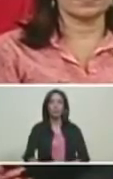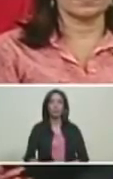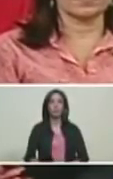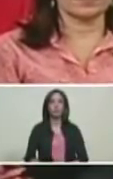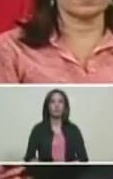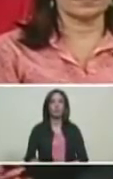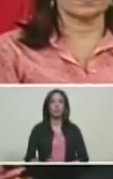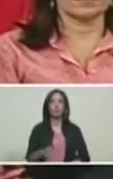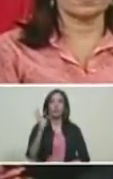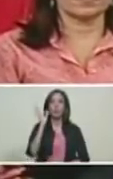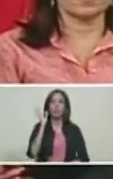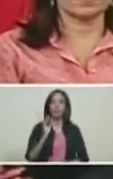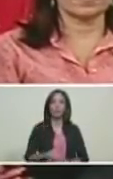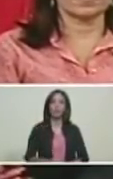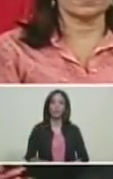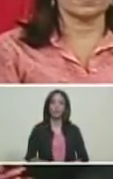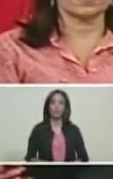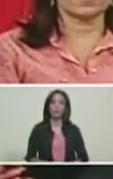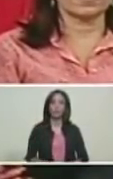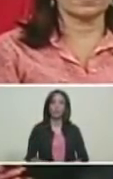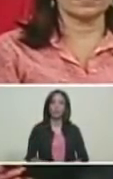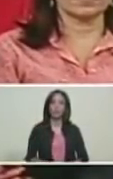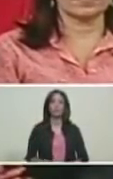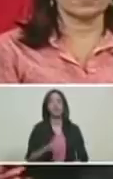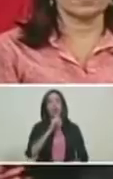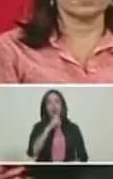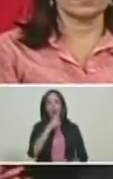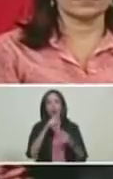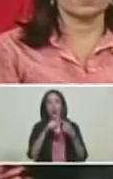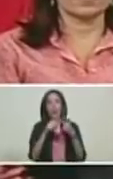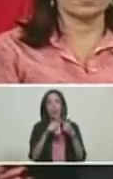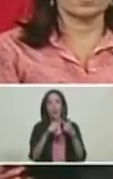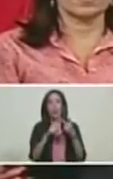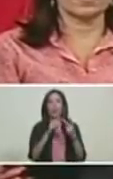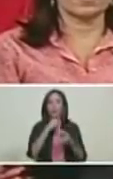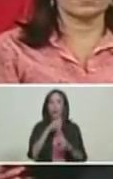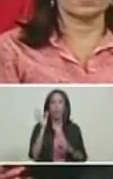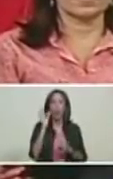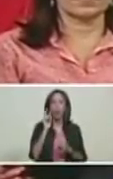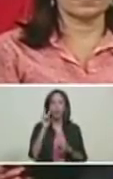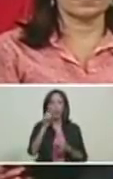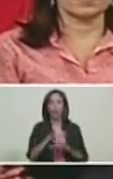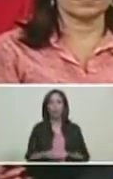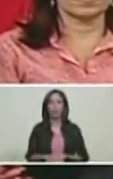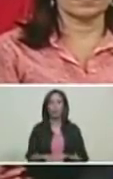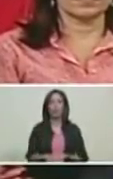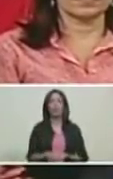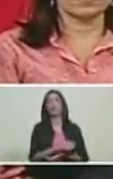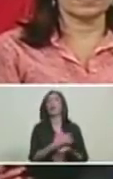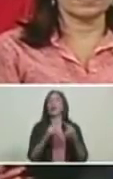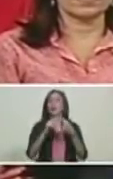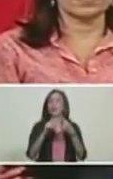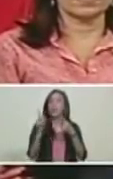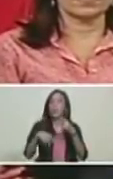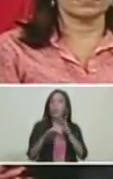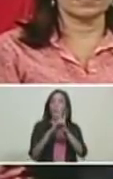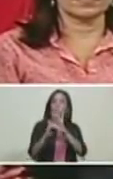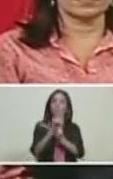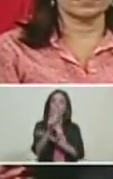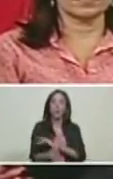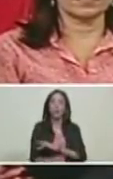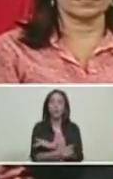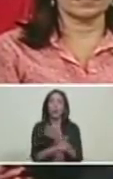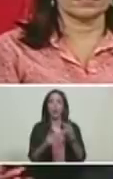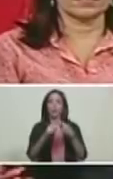de mujeres, María León, y junto a ella la compatriota constituyente de